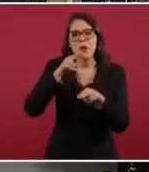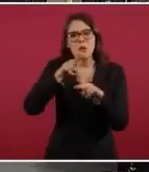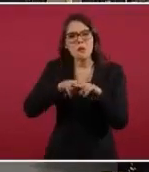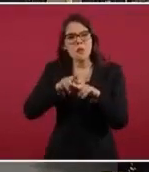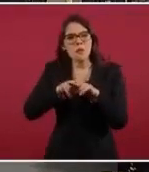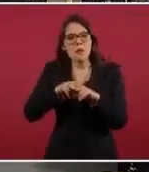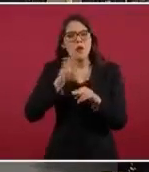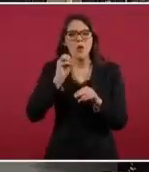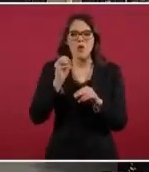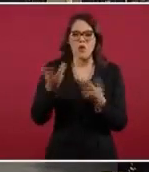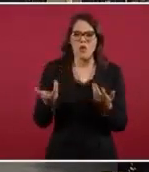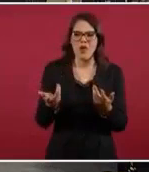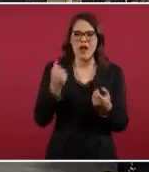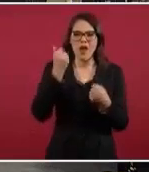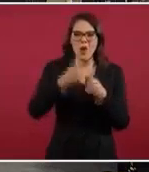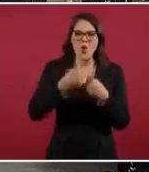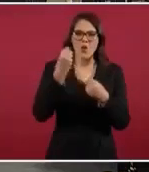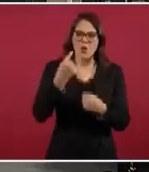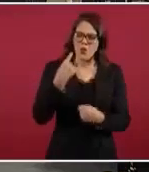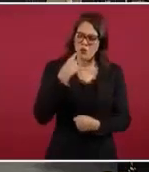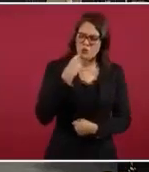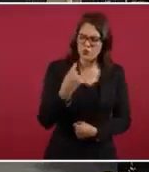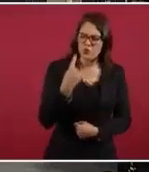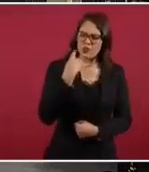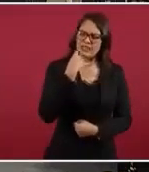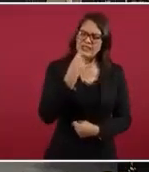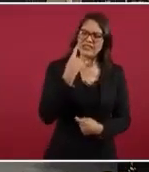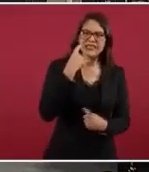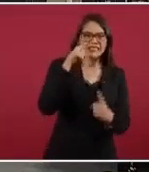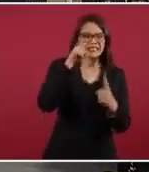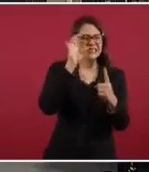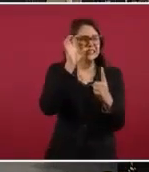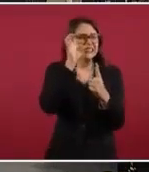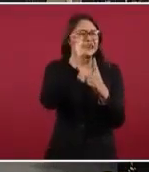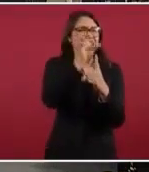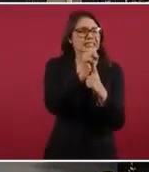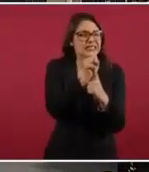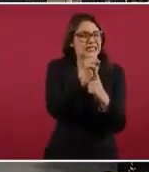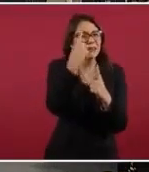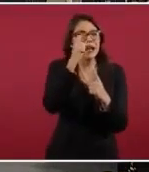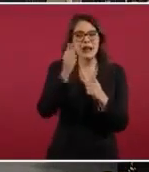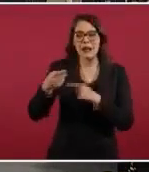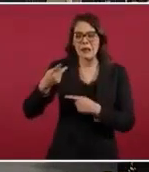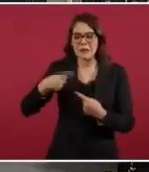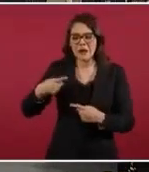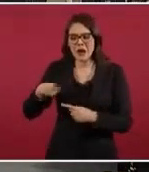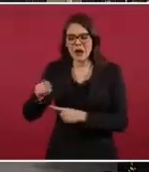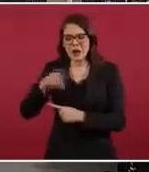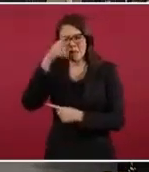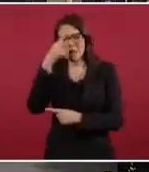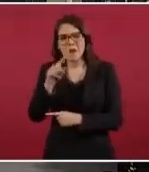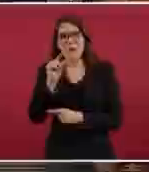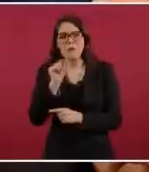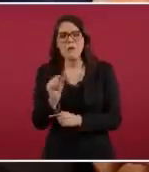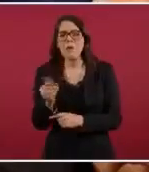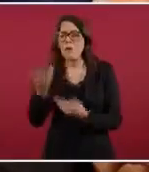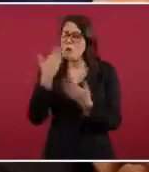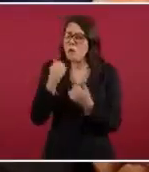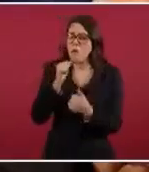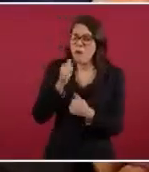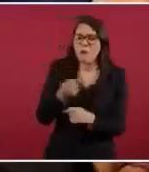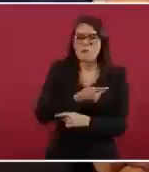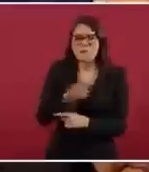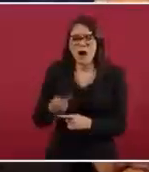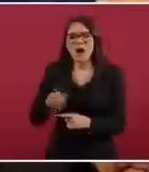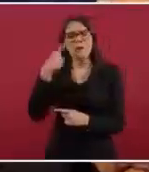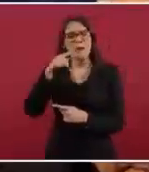lucha incansable que tiene para los que menos tienen, para hacer de México un mejor México, un México más